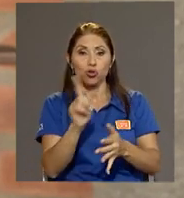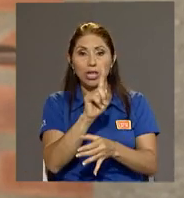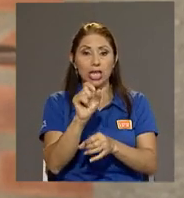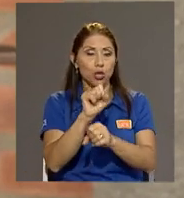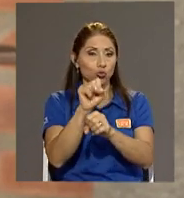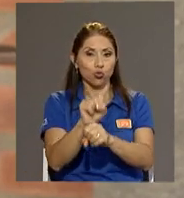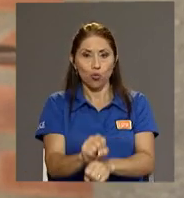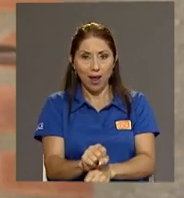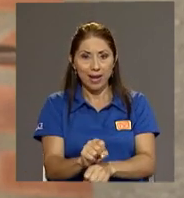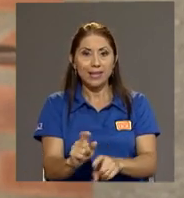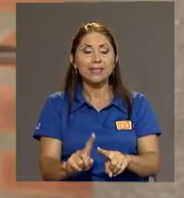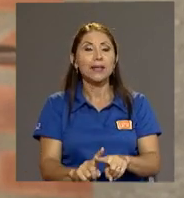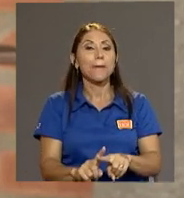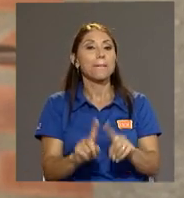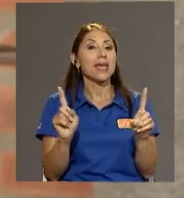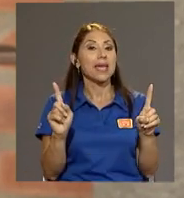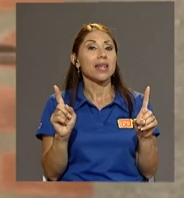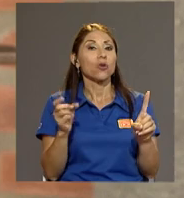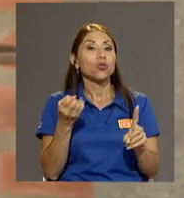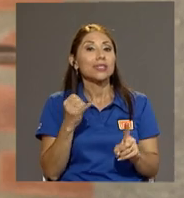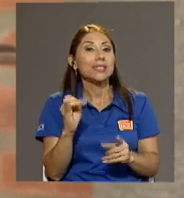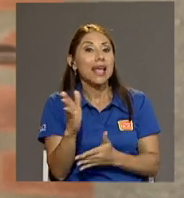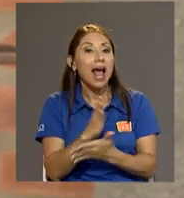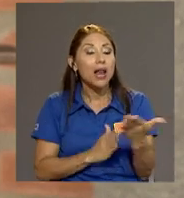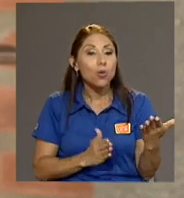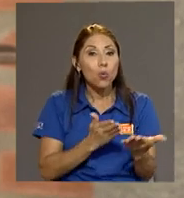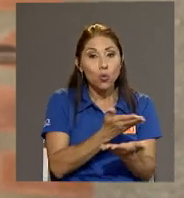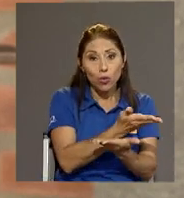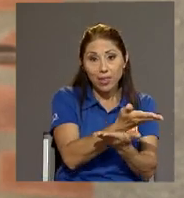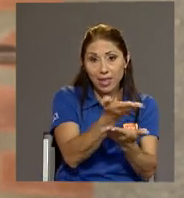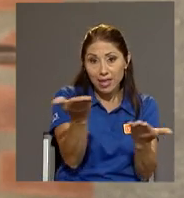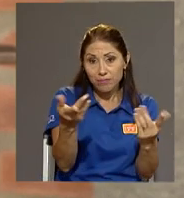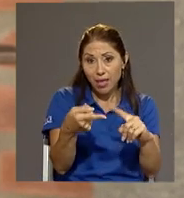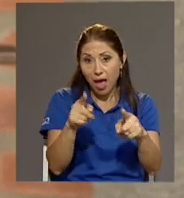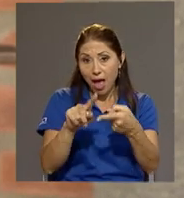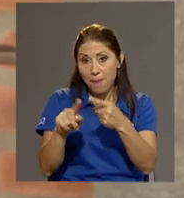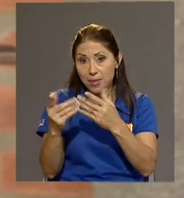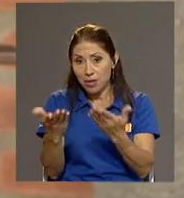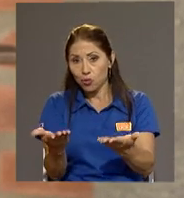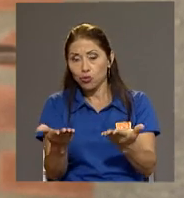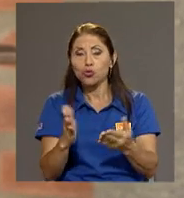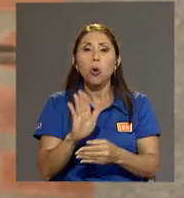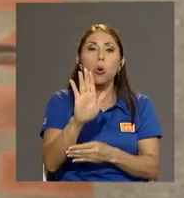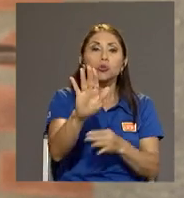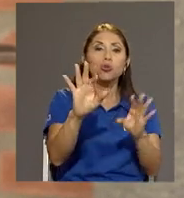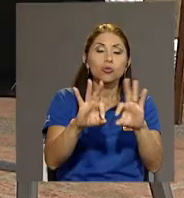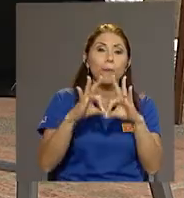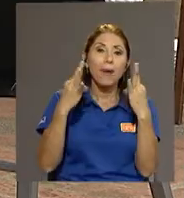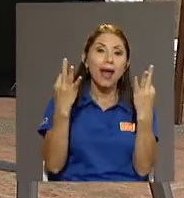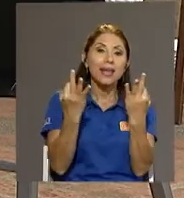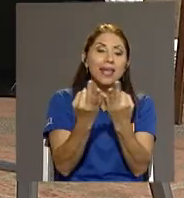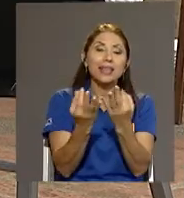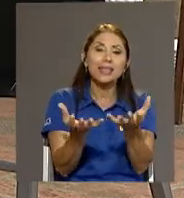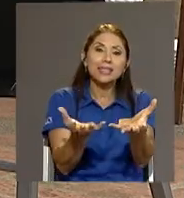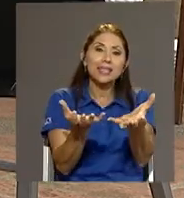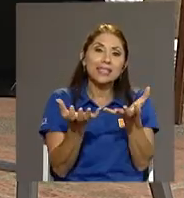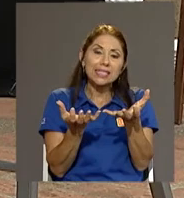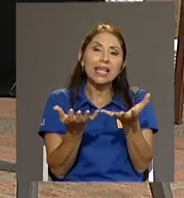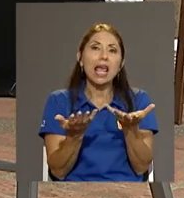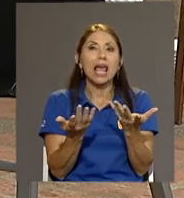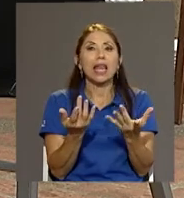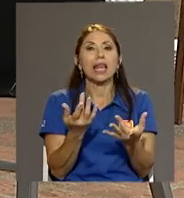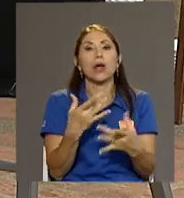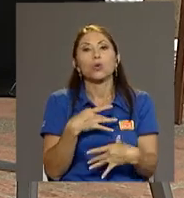pero si alguna de las amigas y amigos o sus parientes quisieran, estuvieran interesados ya